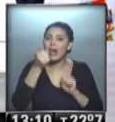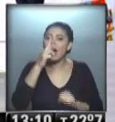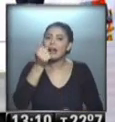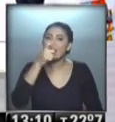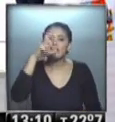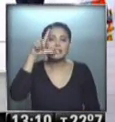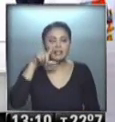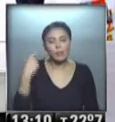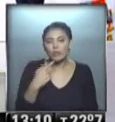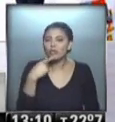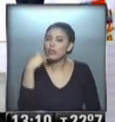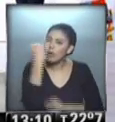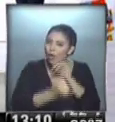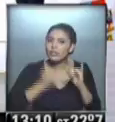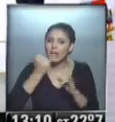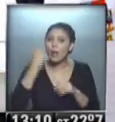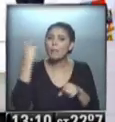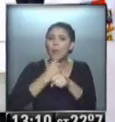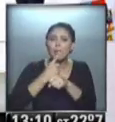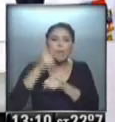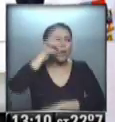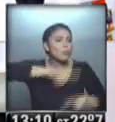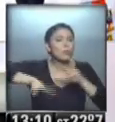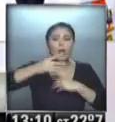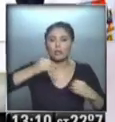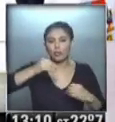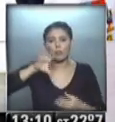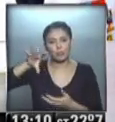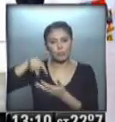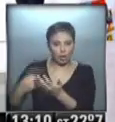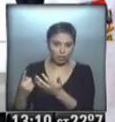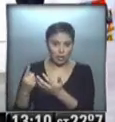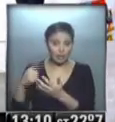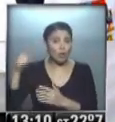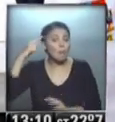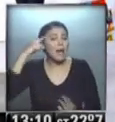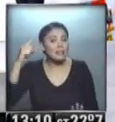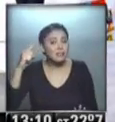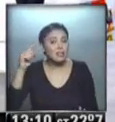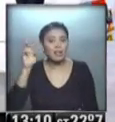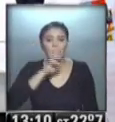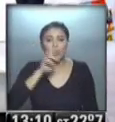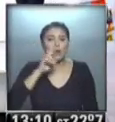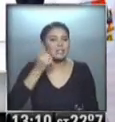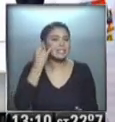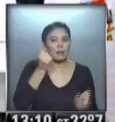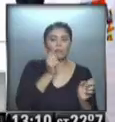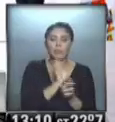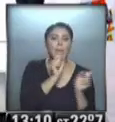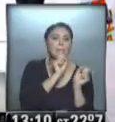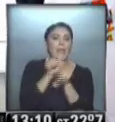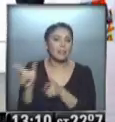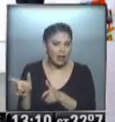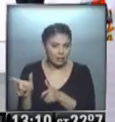les comenté que los primeros rastrillajes se hicieron sobre todo en la zona norte del conurbano, pensando que esta chica ya habría sido vendida